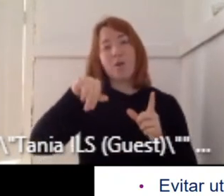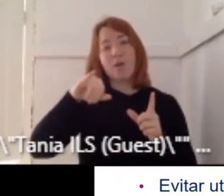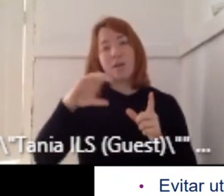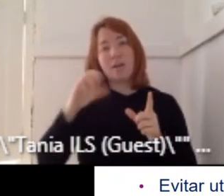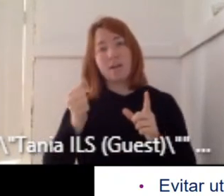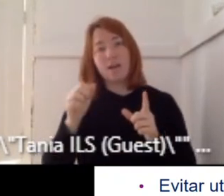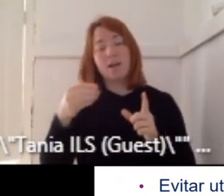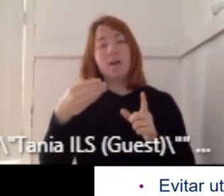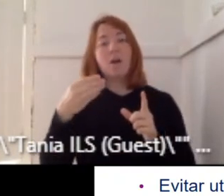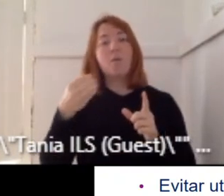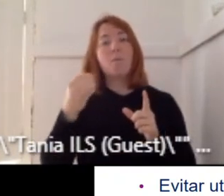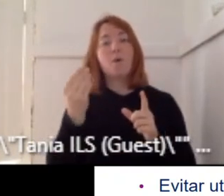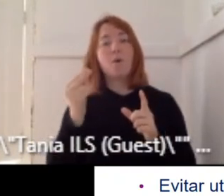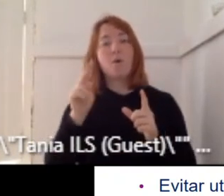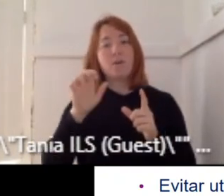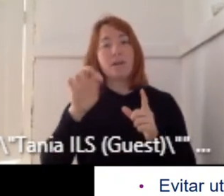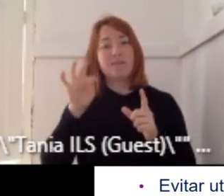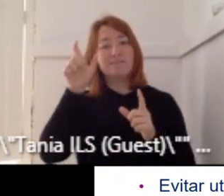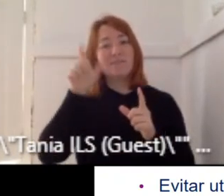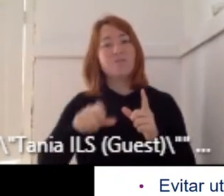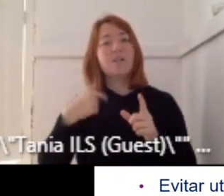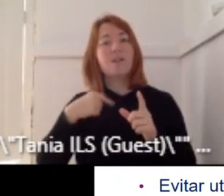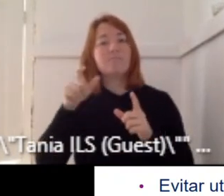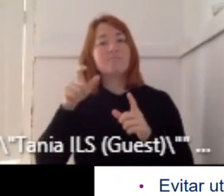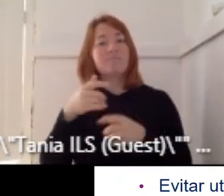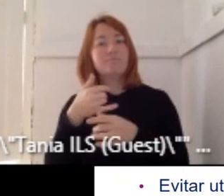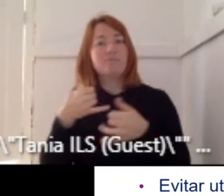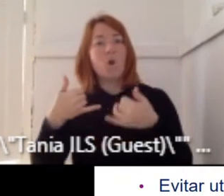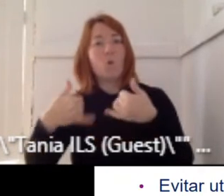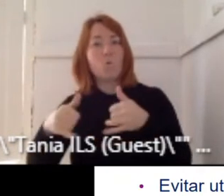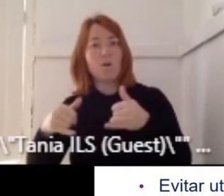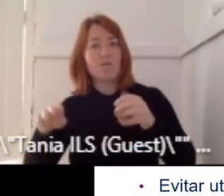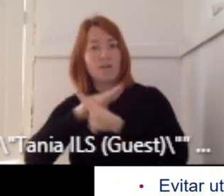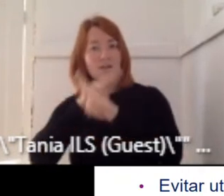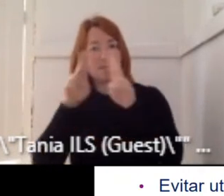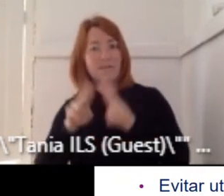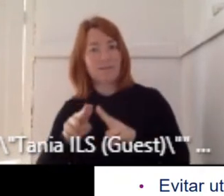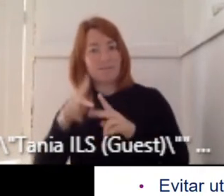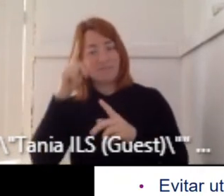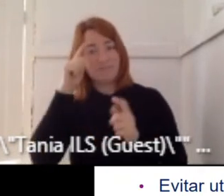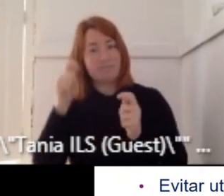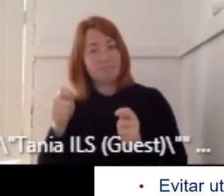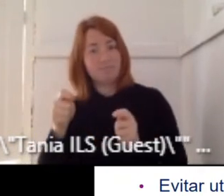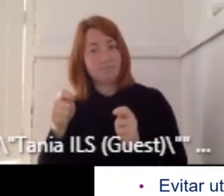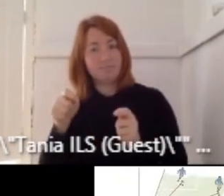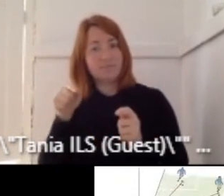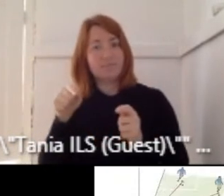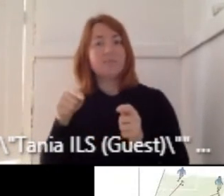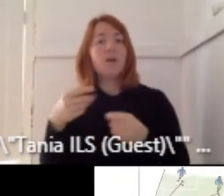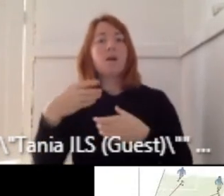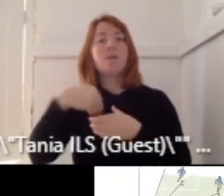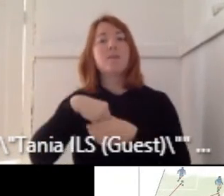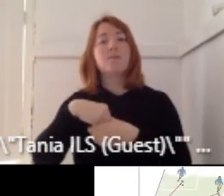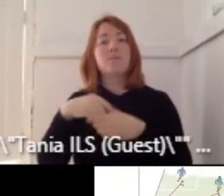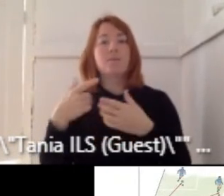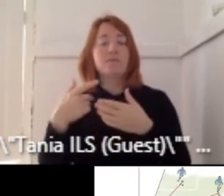una jugadora internacional de fútbol y que da nombre al estadio de Santiago de Compostela.